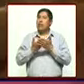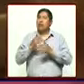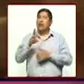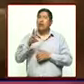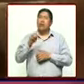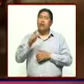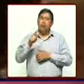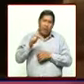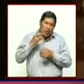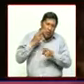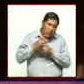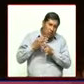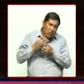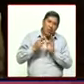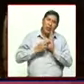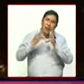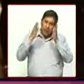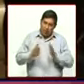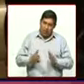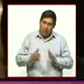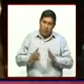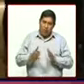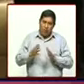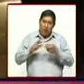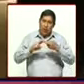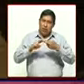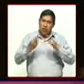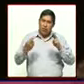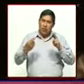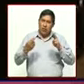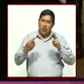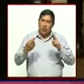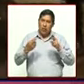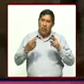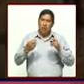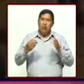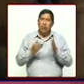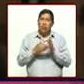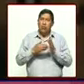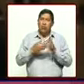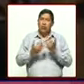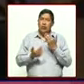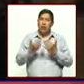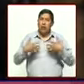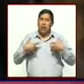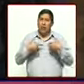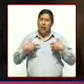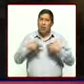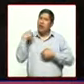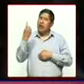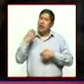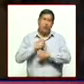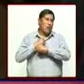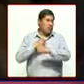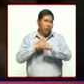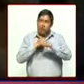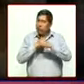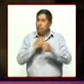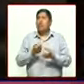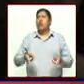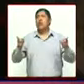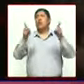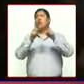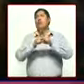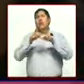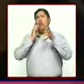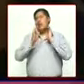has identificado, es el representante de la Legión Anticrueldad Animal, ¿no es cierto? Que ha estado siempre en campañas y en operativos cuando